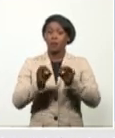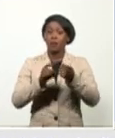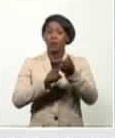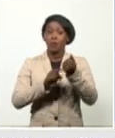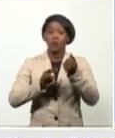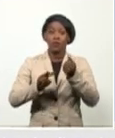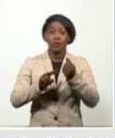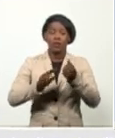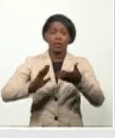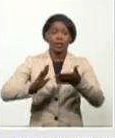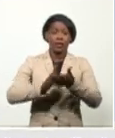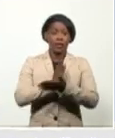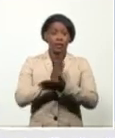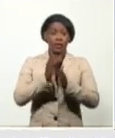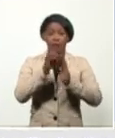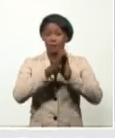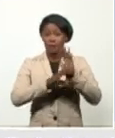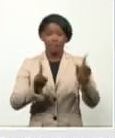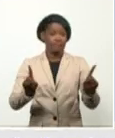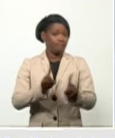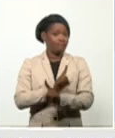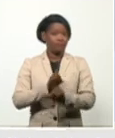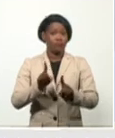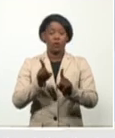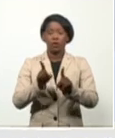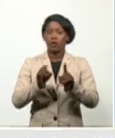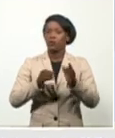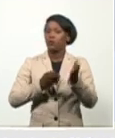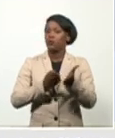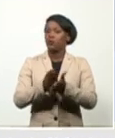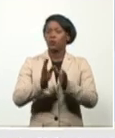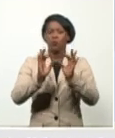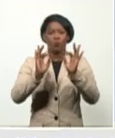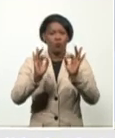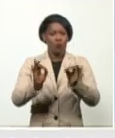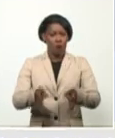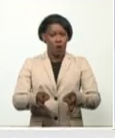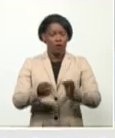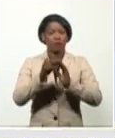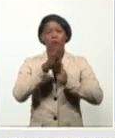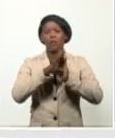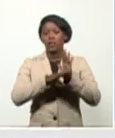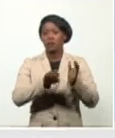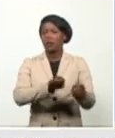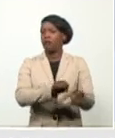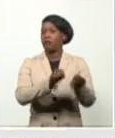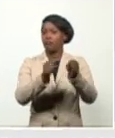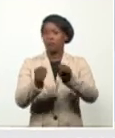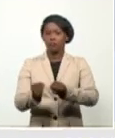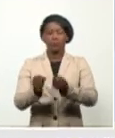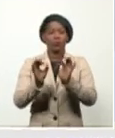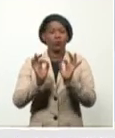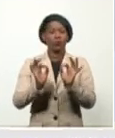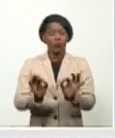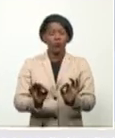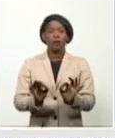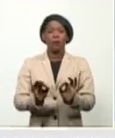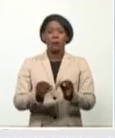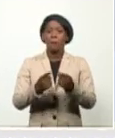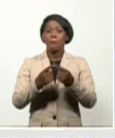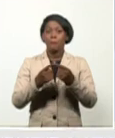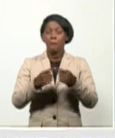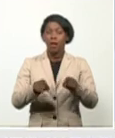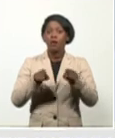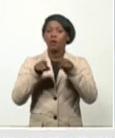guardia, no son provincias en las cuales se ha disminuido el número de acciones